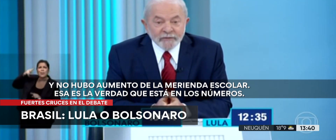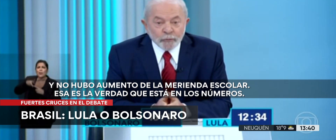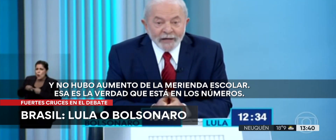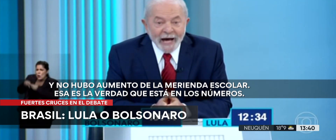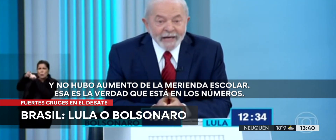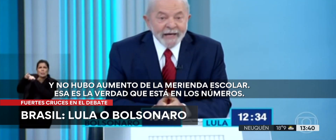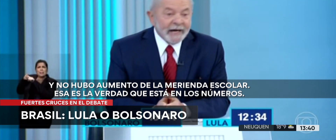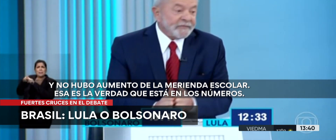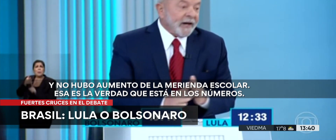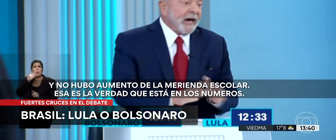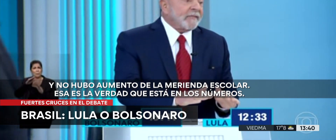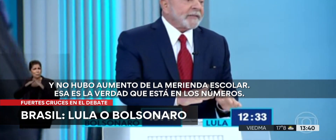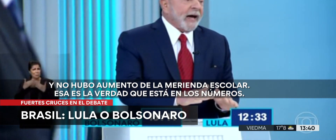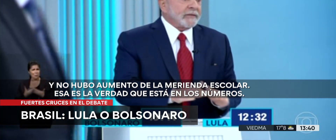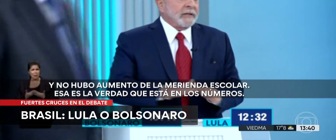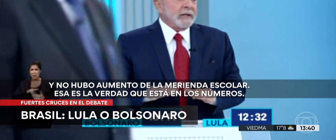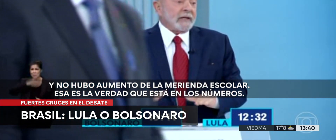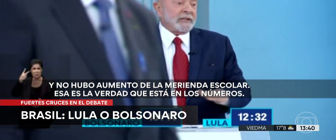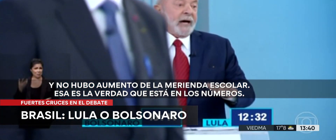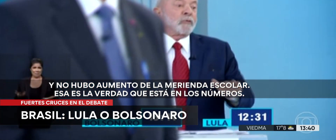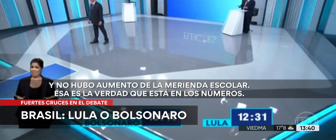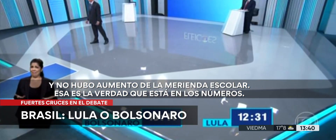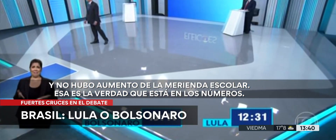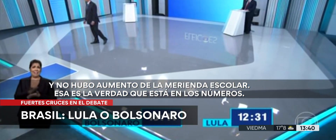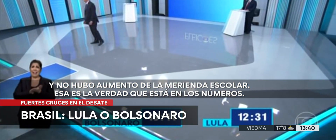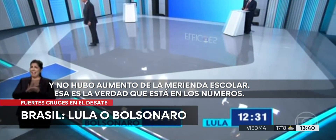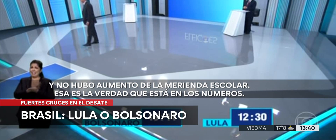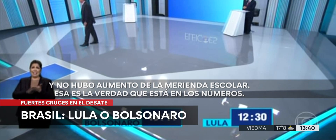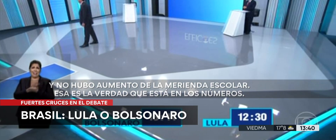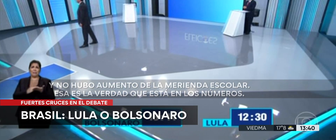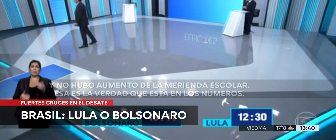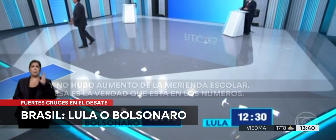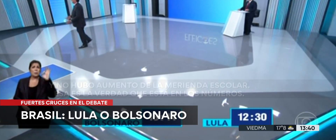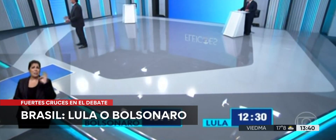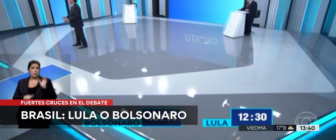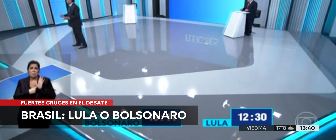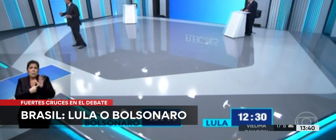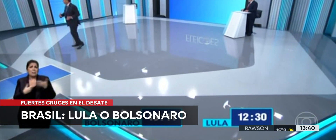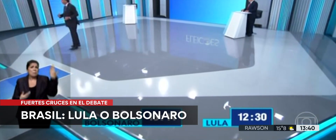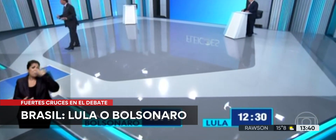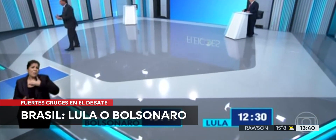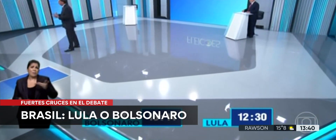aumento da merenda escolar. Essa é a verdade que está nos números.